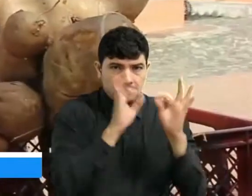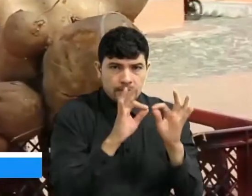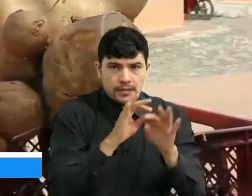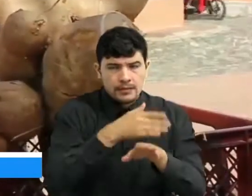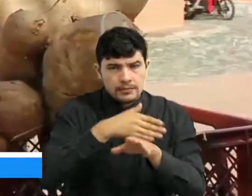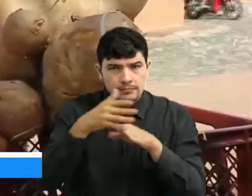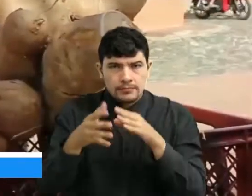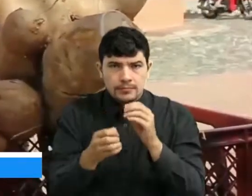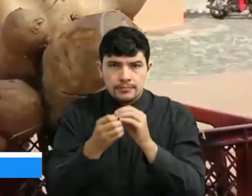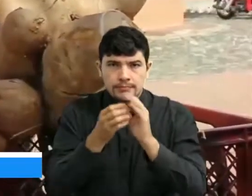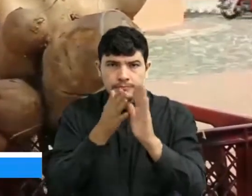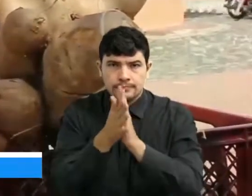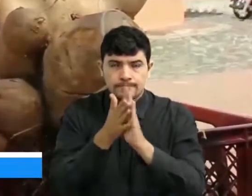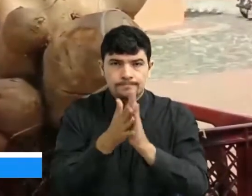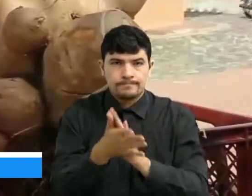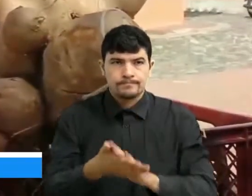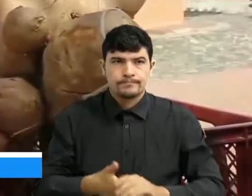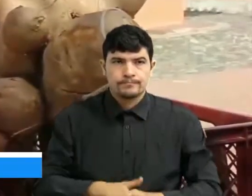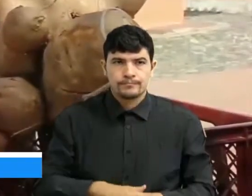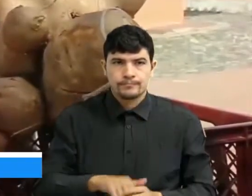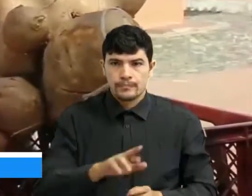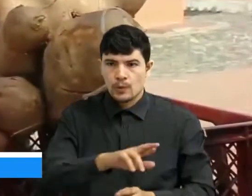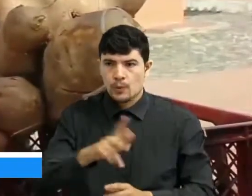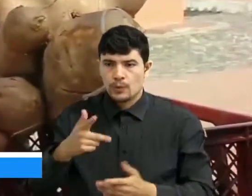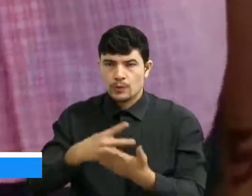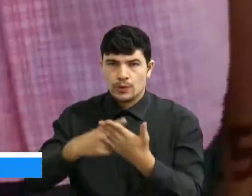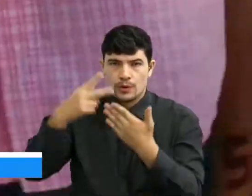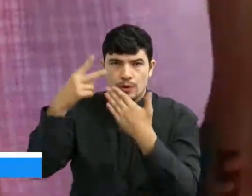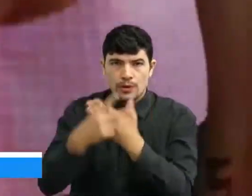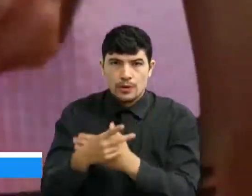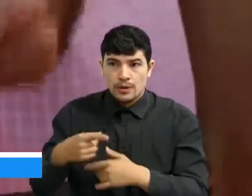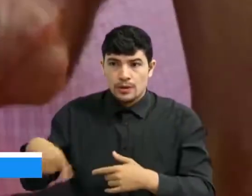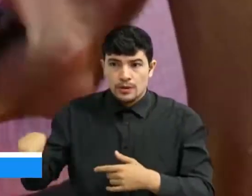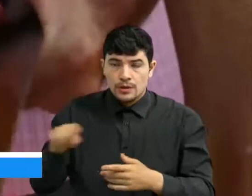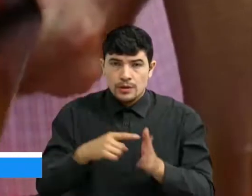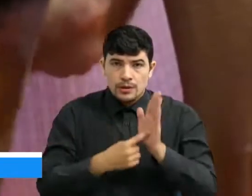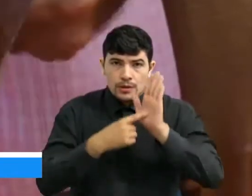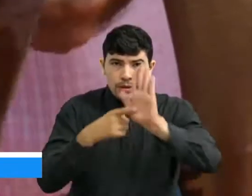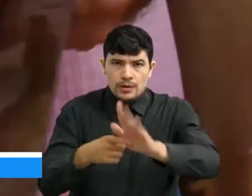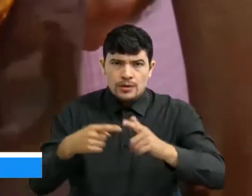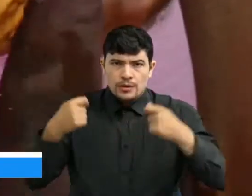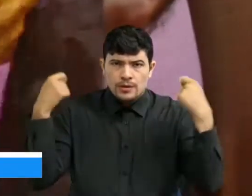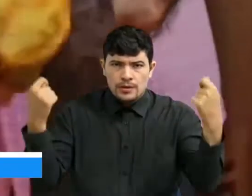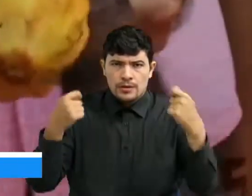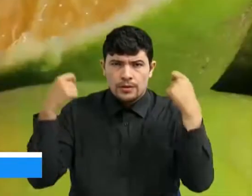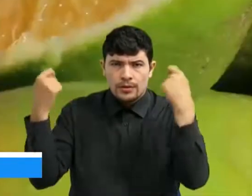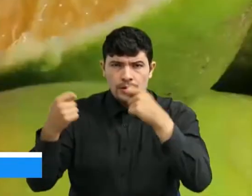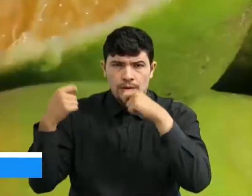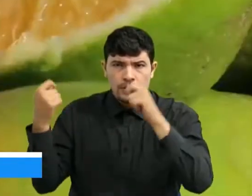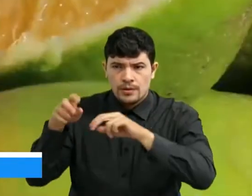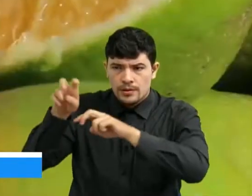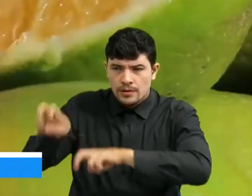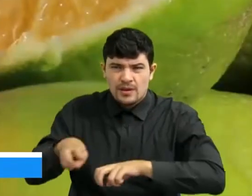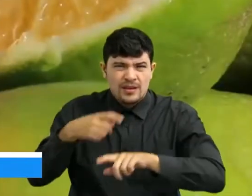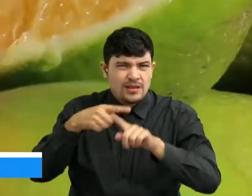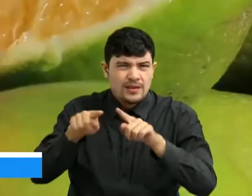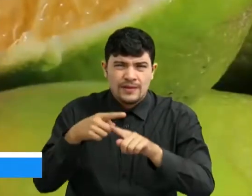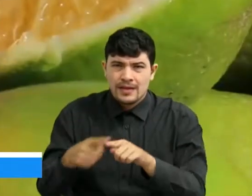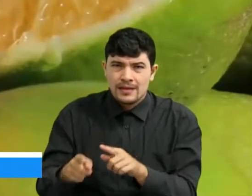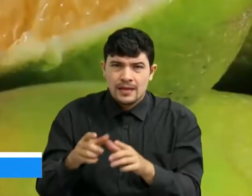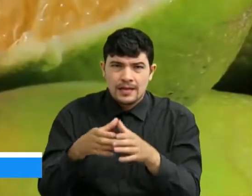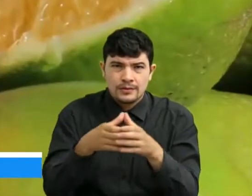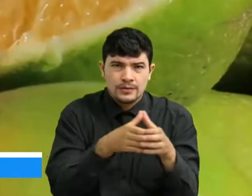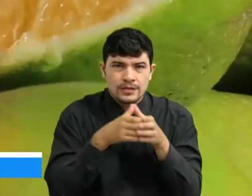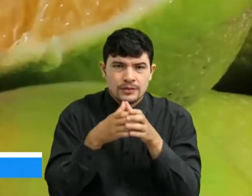los eventos que se desarrolla en el marco de esta festividad es la exposición agrícola promovida por las diferentes asociaciones y la administración